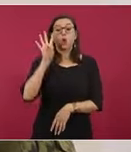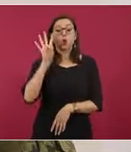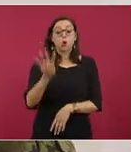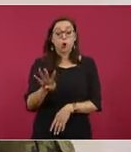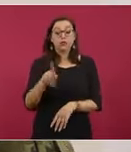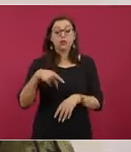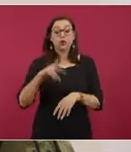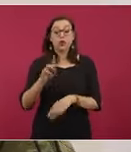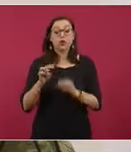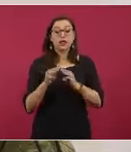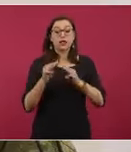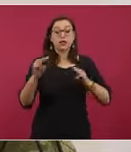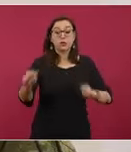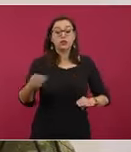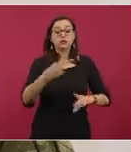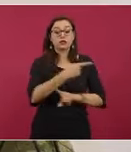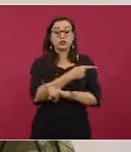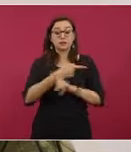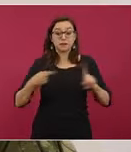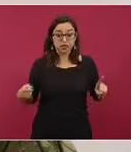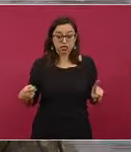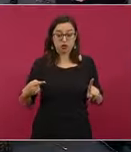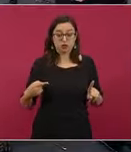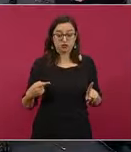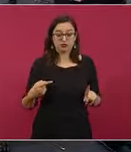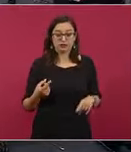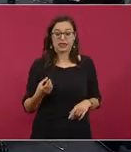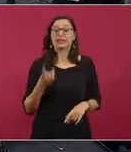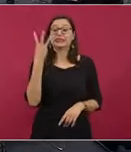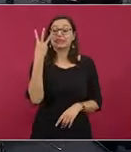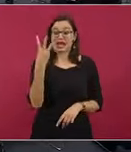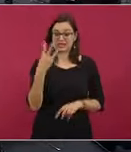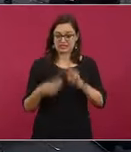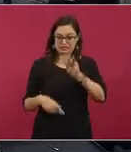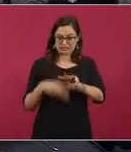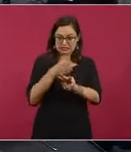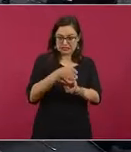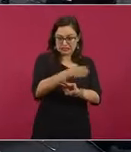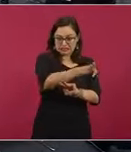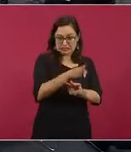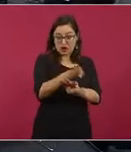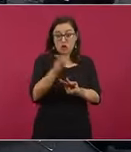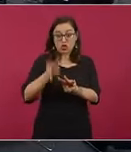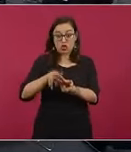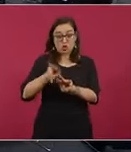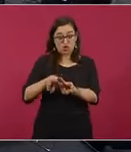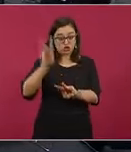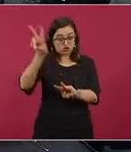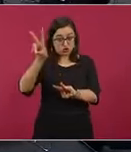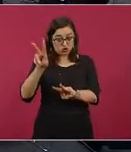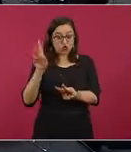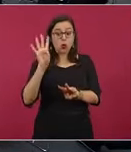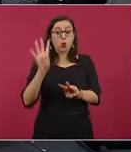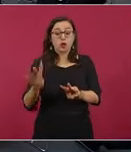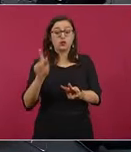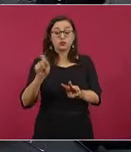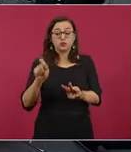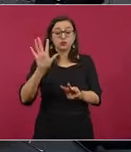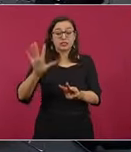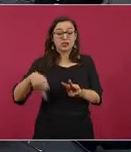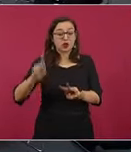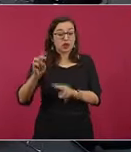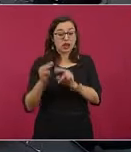Dos pistas, ¿sí? De las tres, ¿sí? 4.5 kilómetros, o